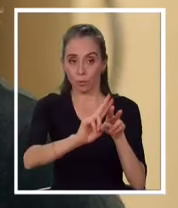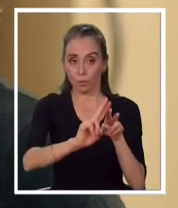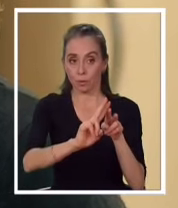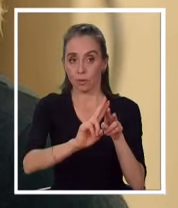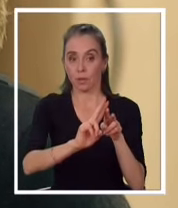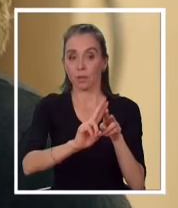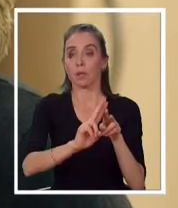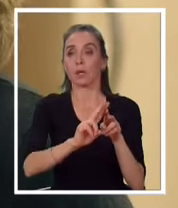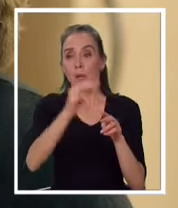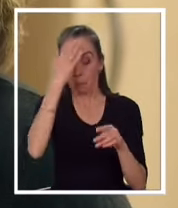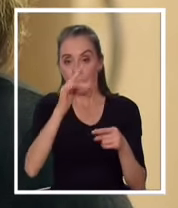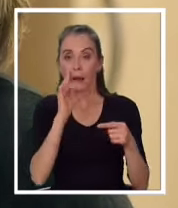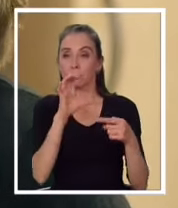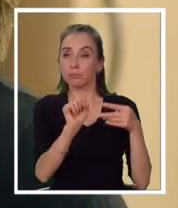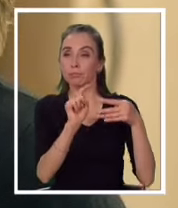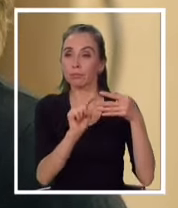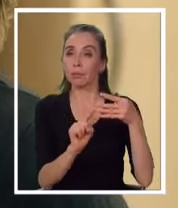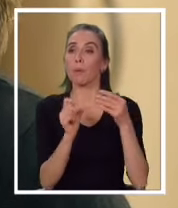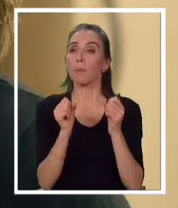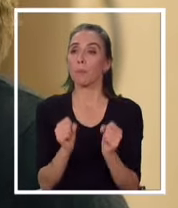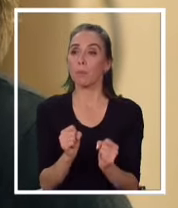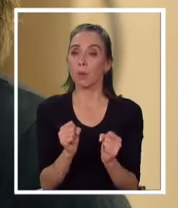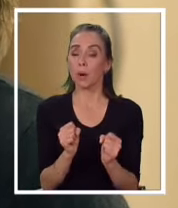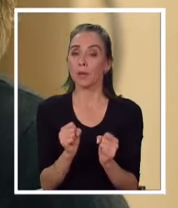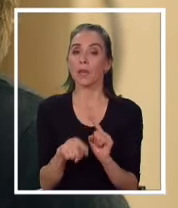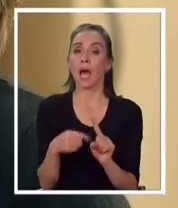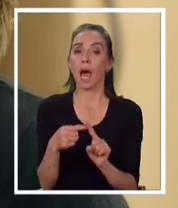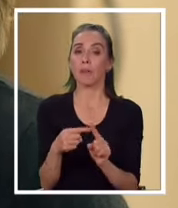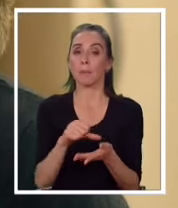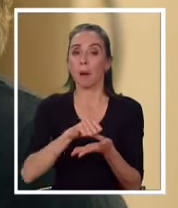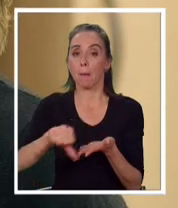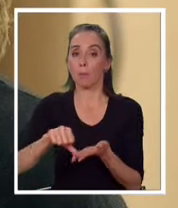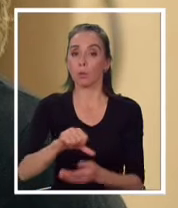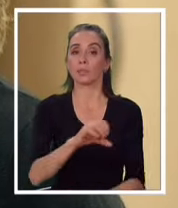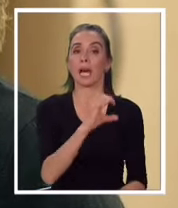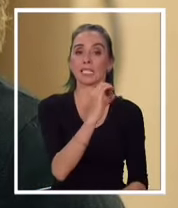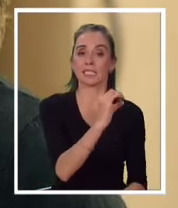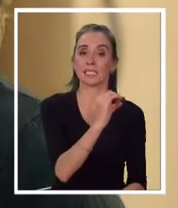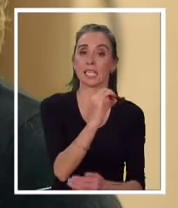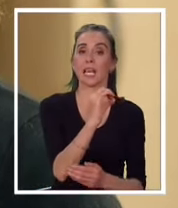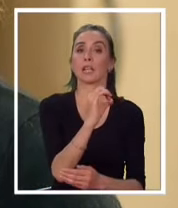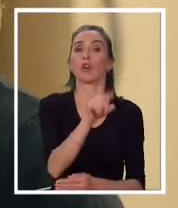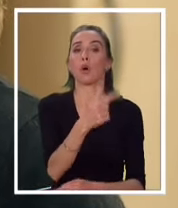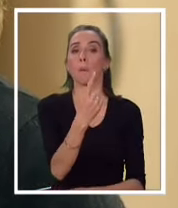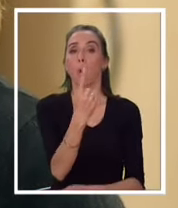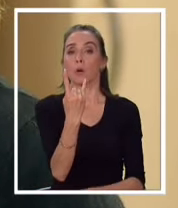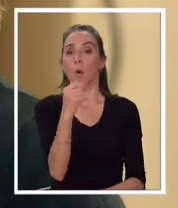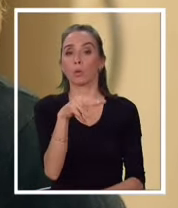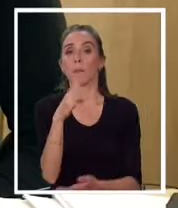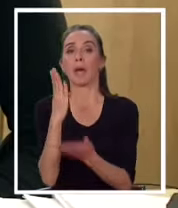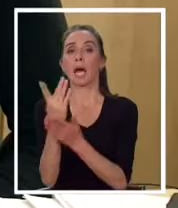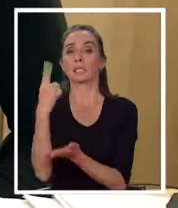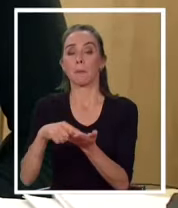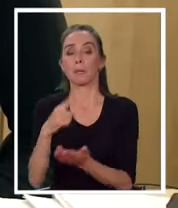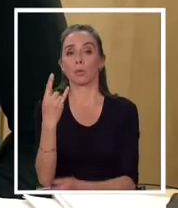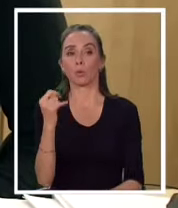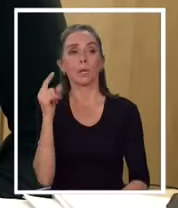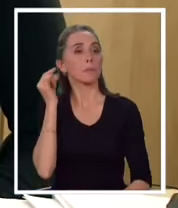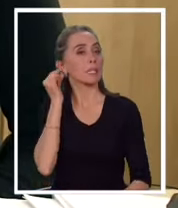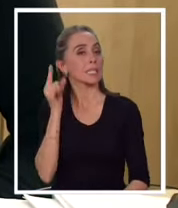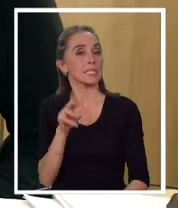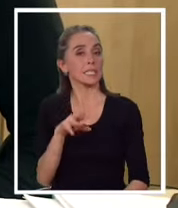como anomalía, y además pueden llevar asociada una multa que va desde 0,1 UTM hasta 1,000. La Seremi de